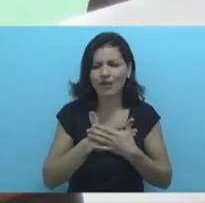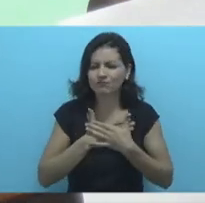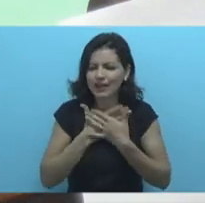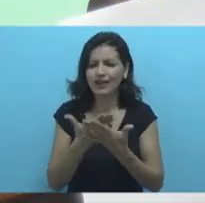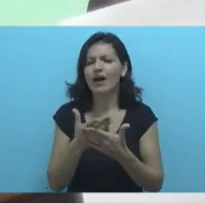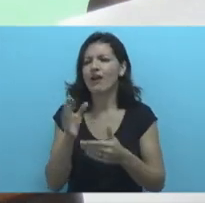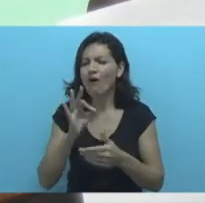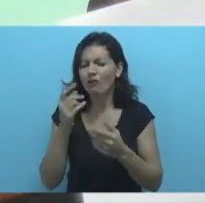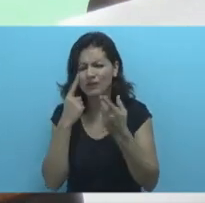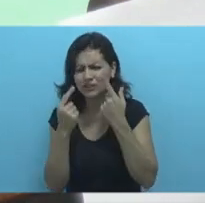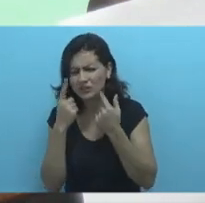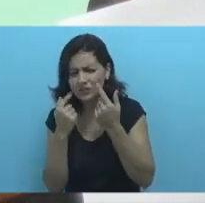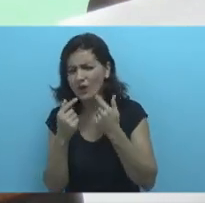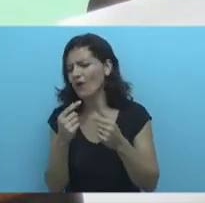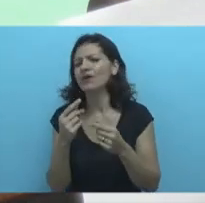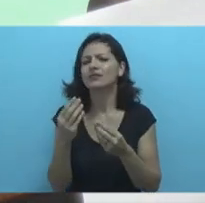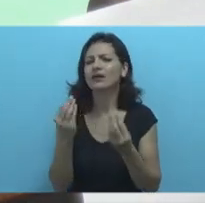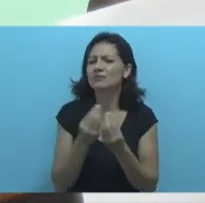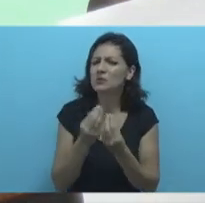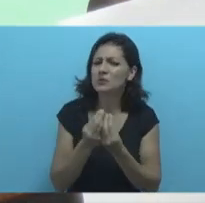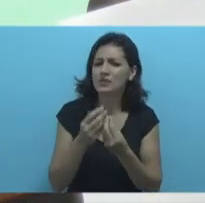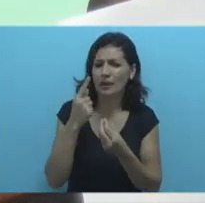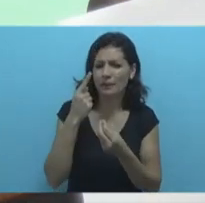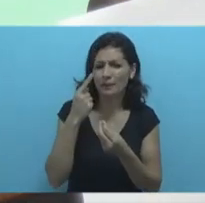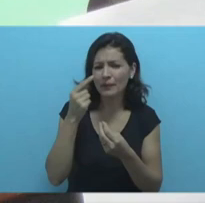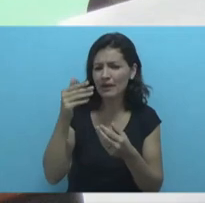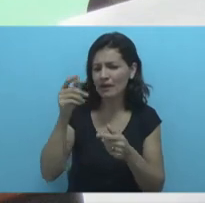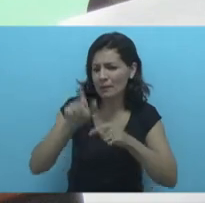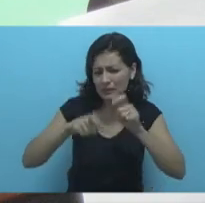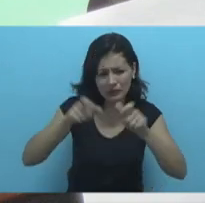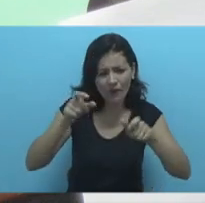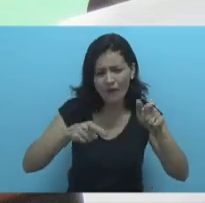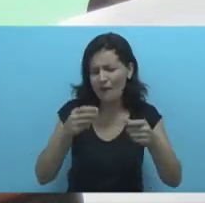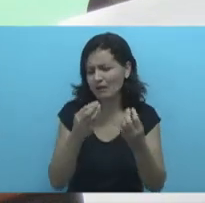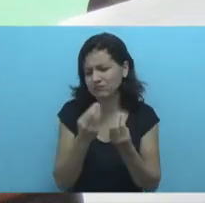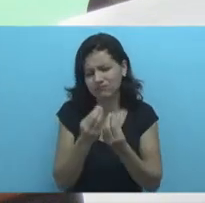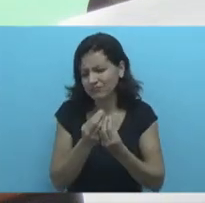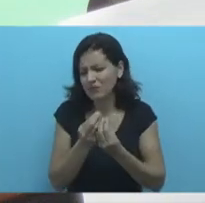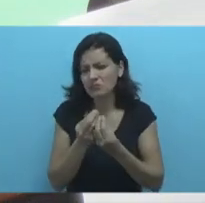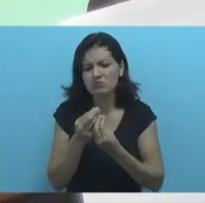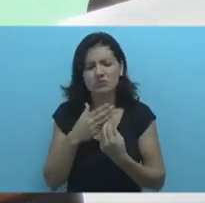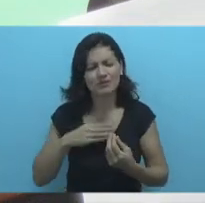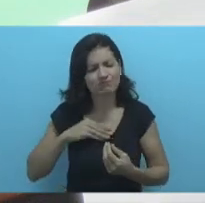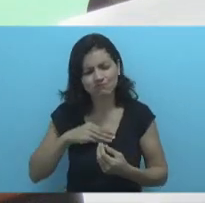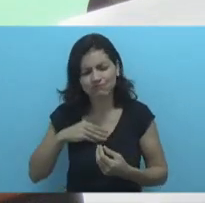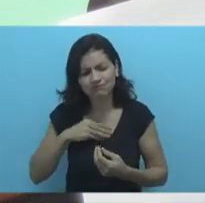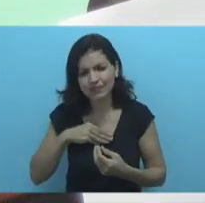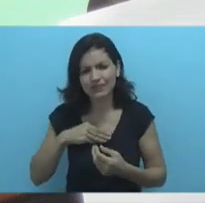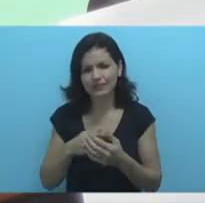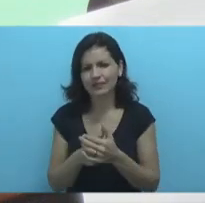llanto desconsolado de miles y miles de personas que no lo conocieron de forma cercana o